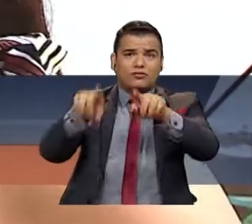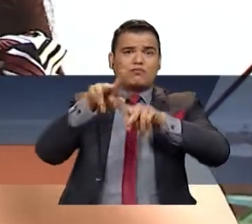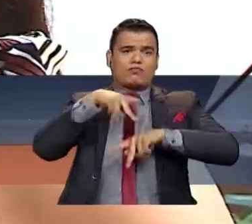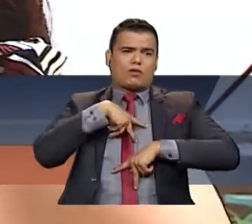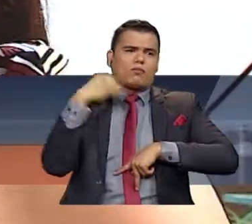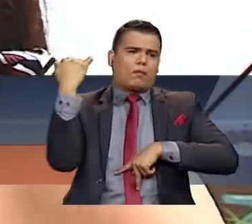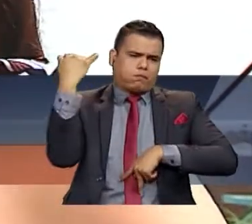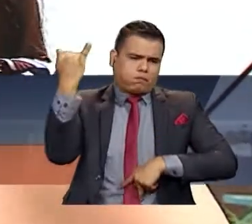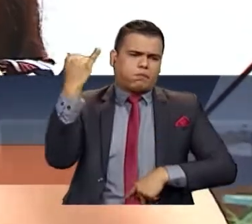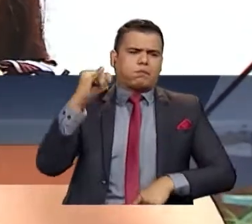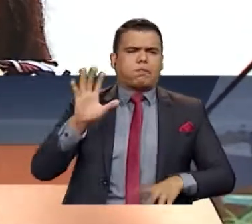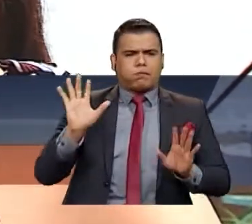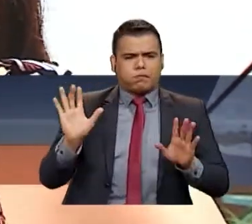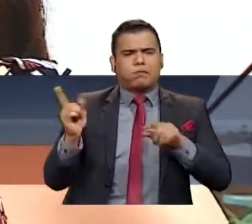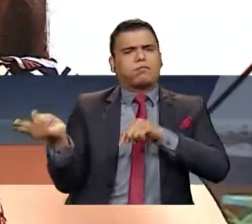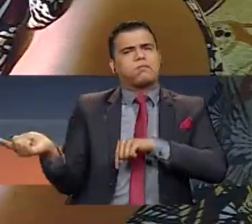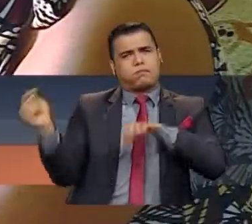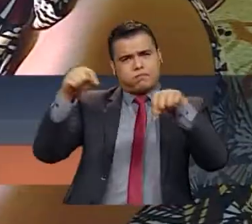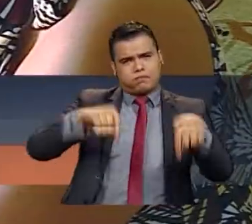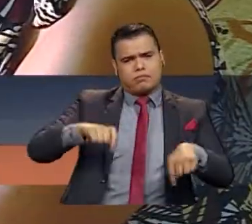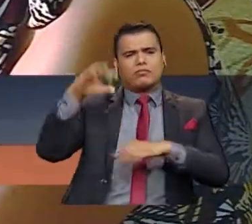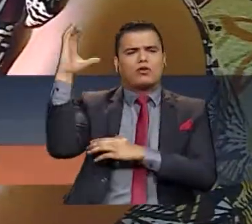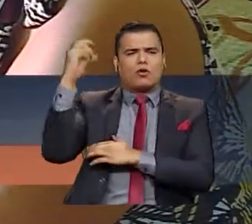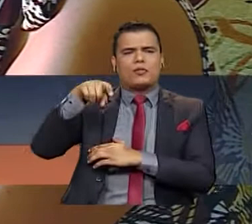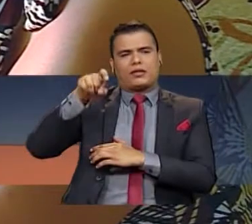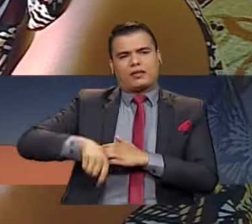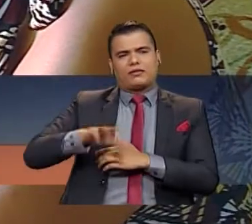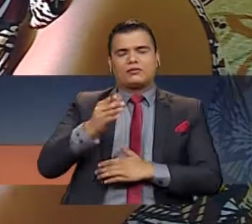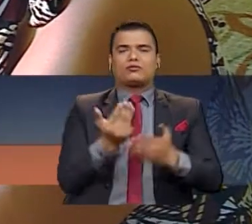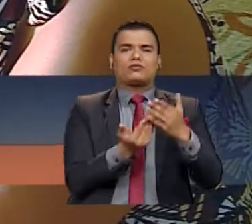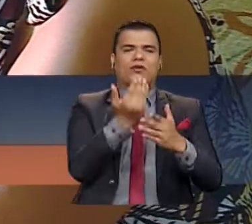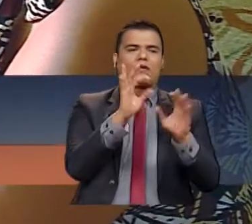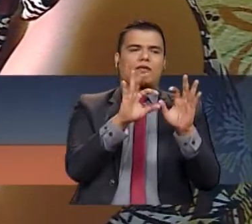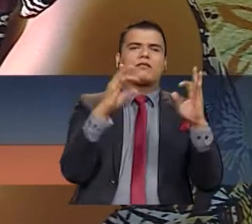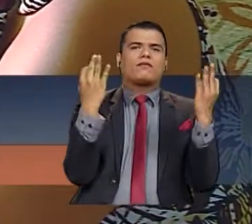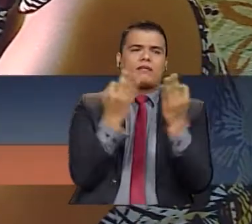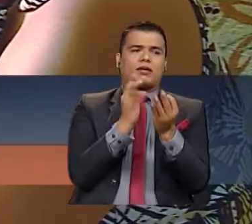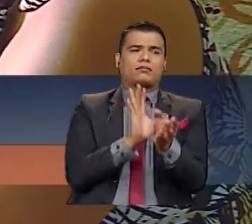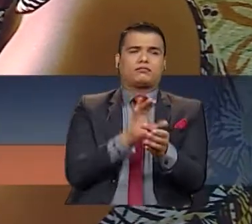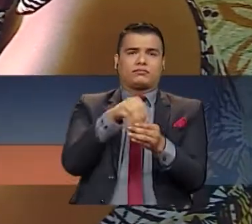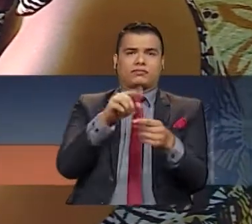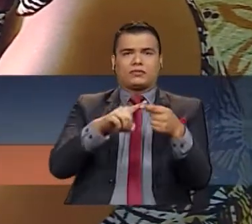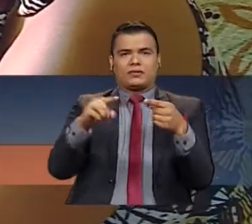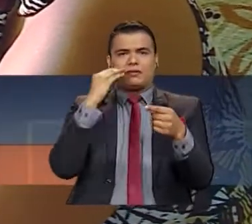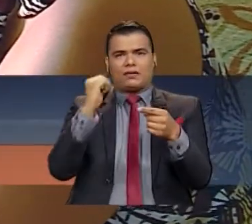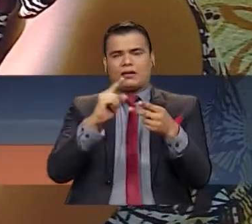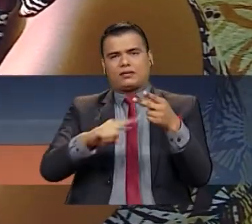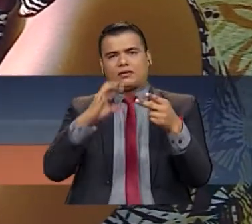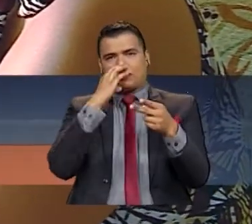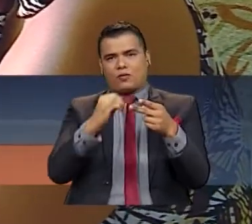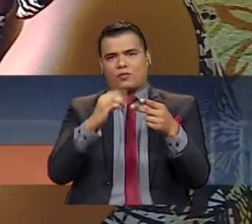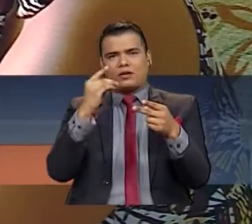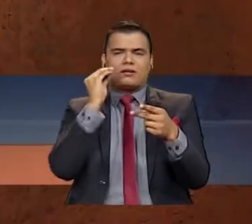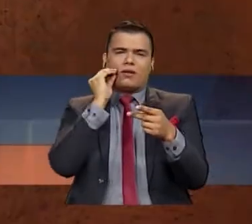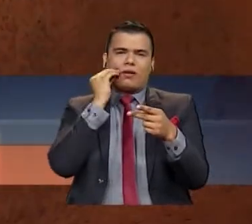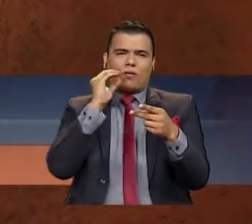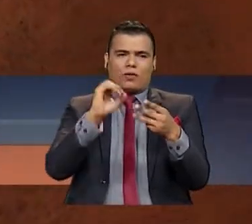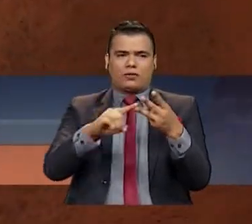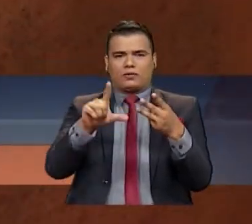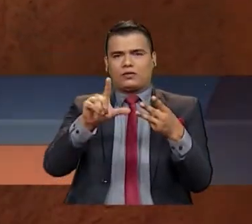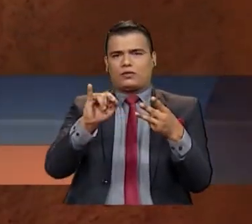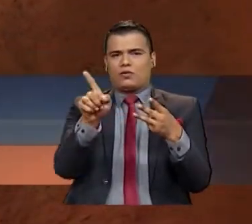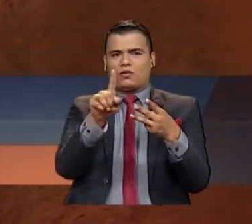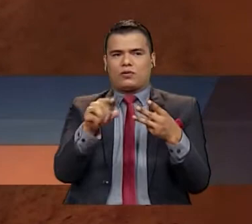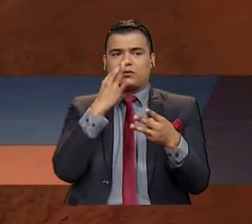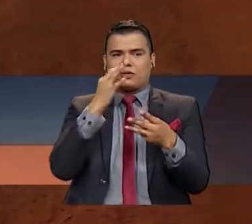pero obviamente pues ellos se van a regresar aquí a Colombia. Como a la nueva familia que ahora han conformado Lady, Ancísar y Luis David, el amigo